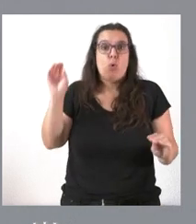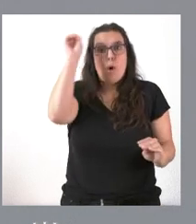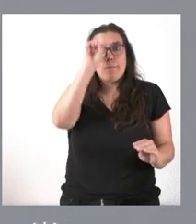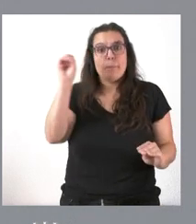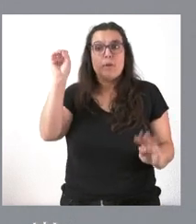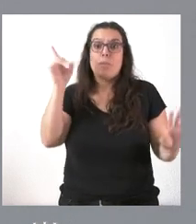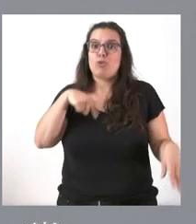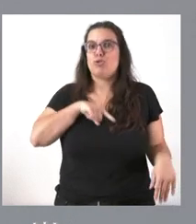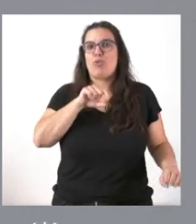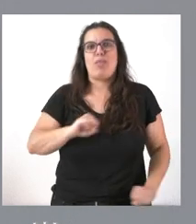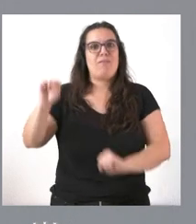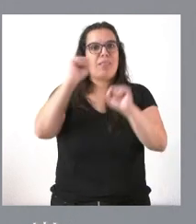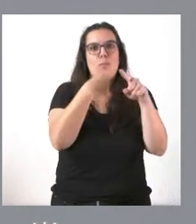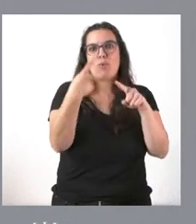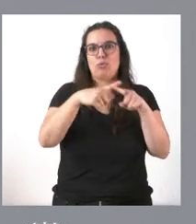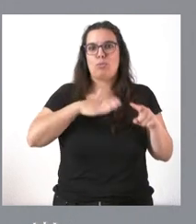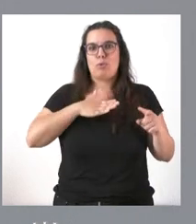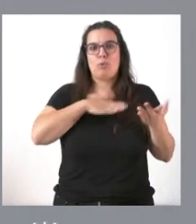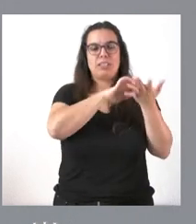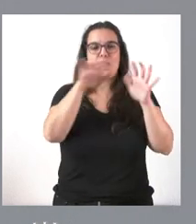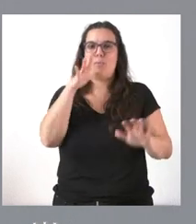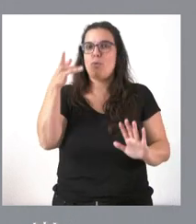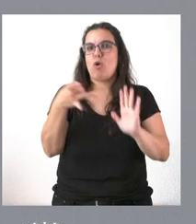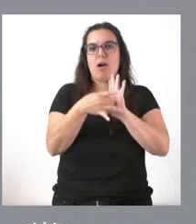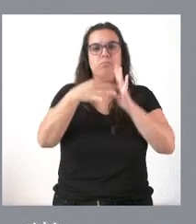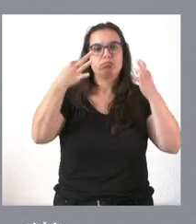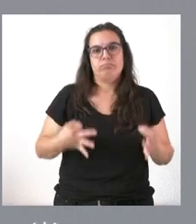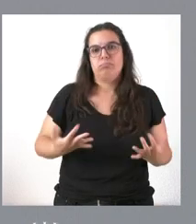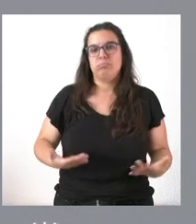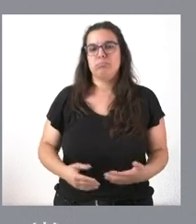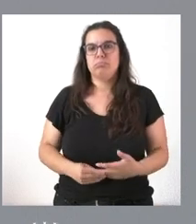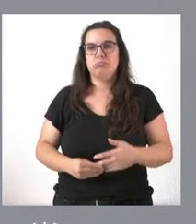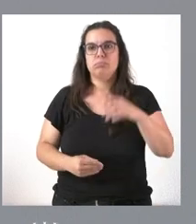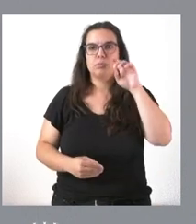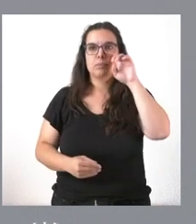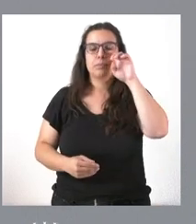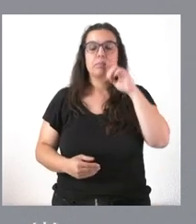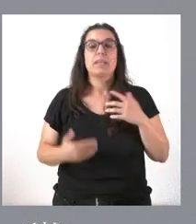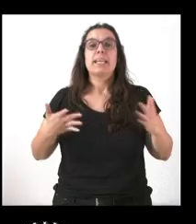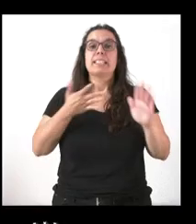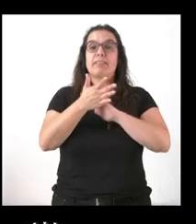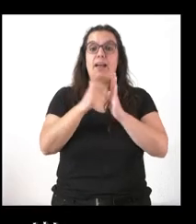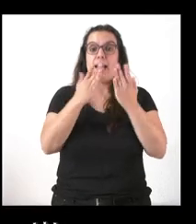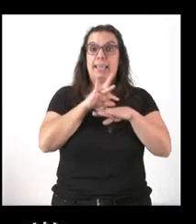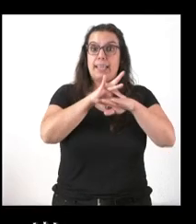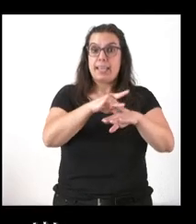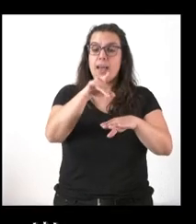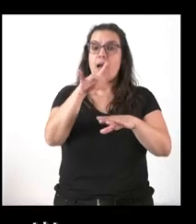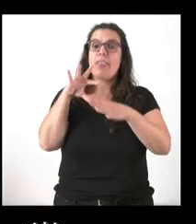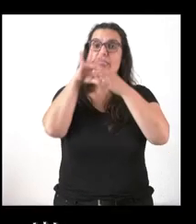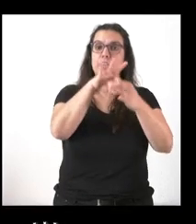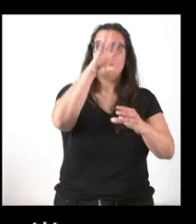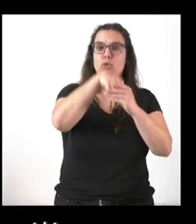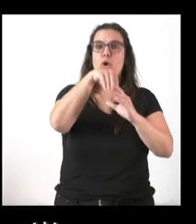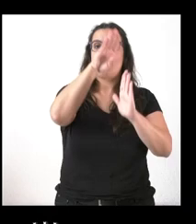defender las producciones de Castilla y león que tienen la máximo nivel de garantía de salud será entonces una guía en marque en el programa nacional